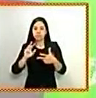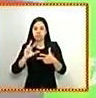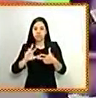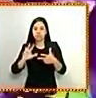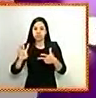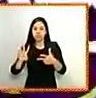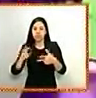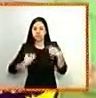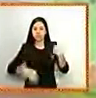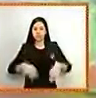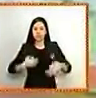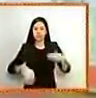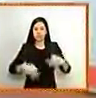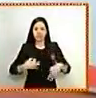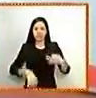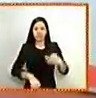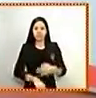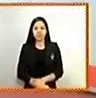Felicidades.